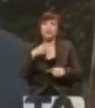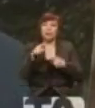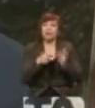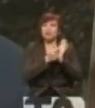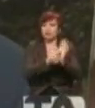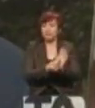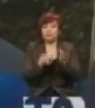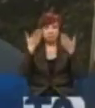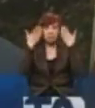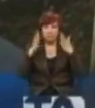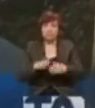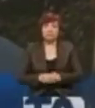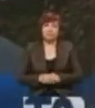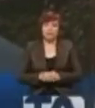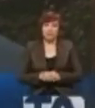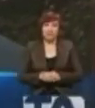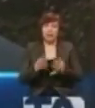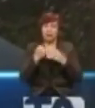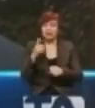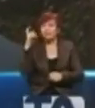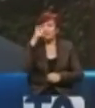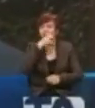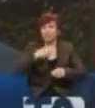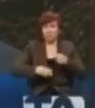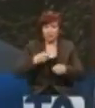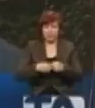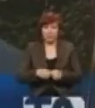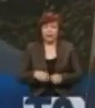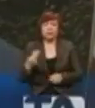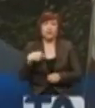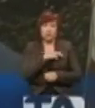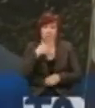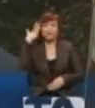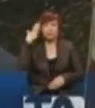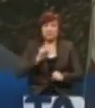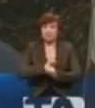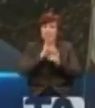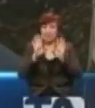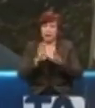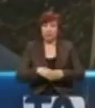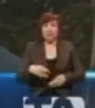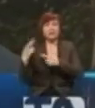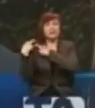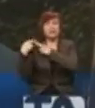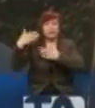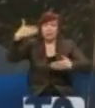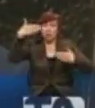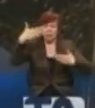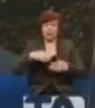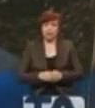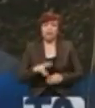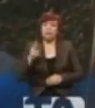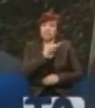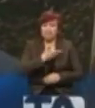una situación de carácter insostenible. Siempre estuvo claro la responsabilidad política del señor